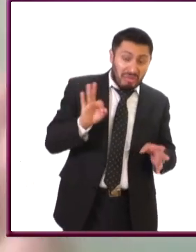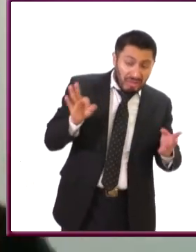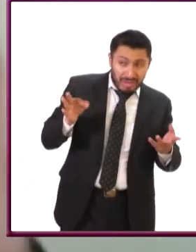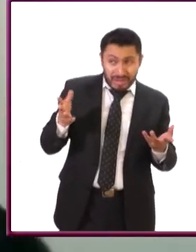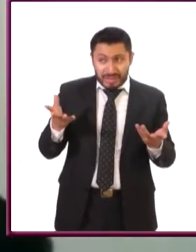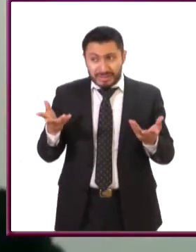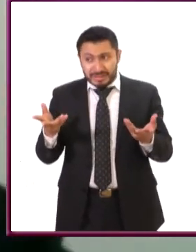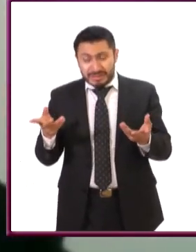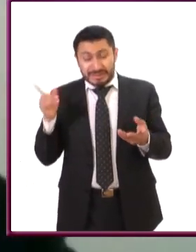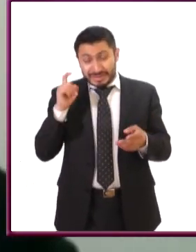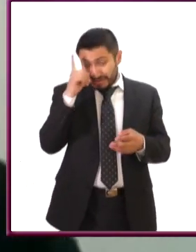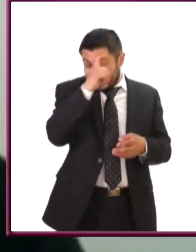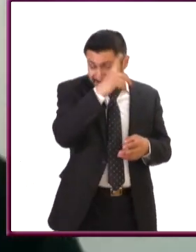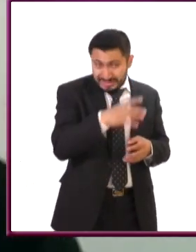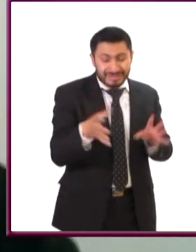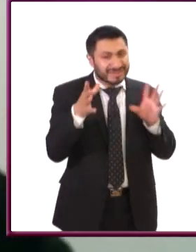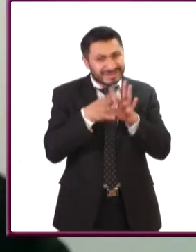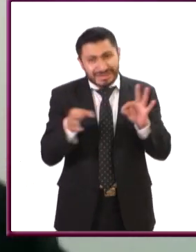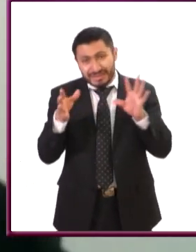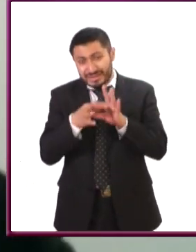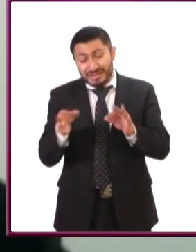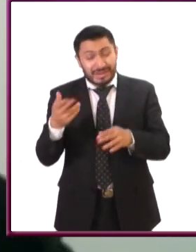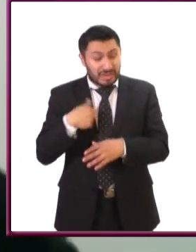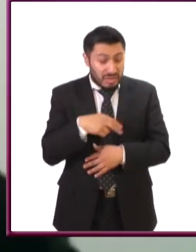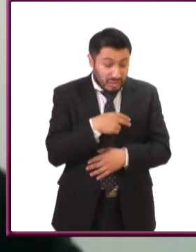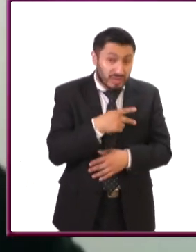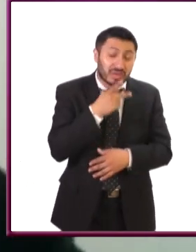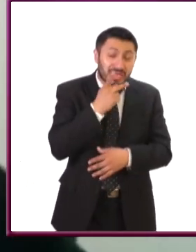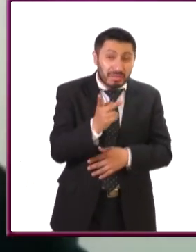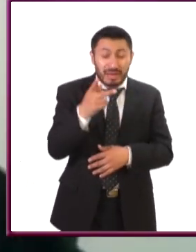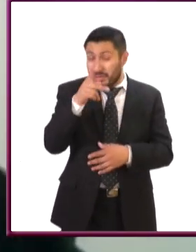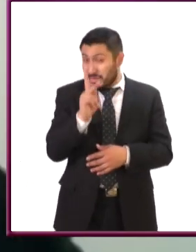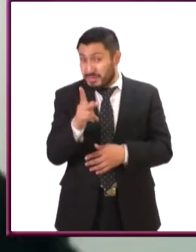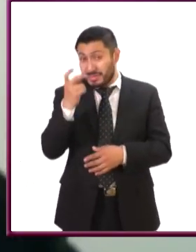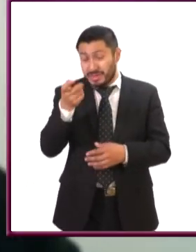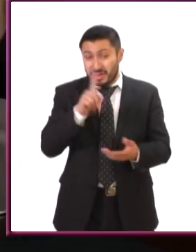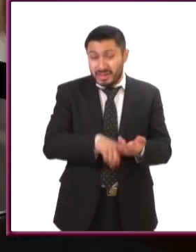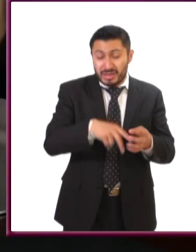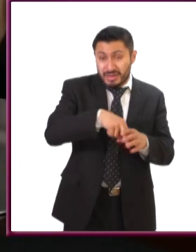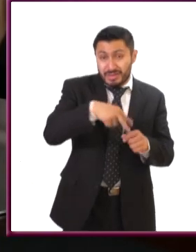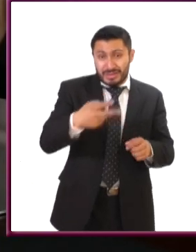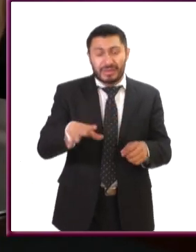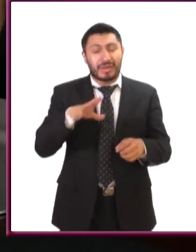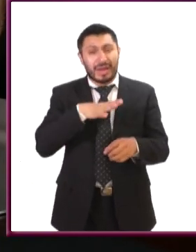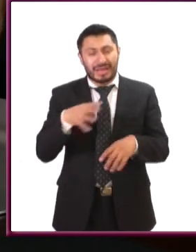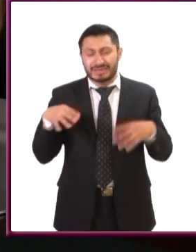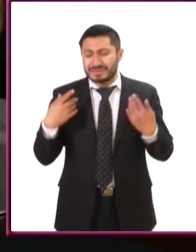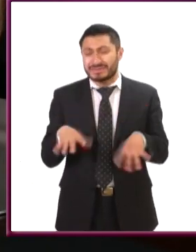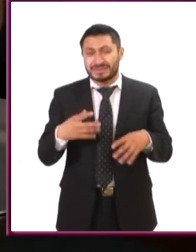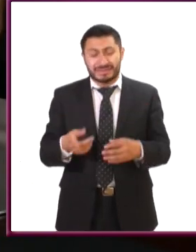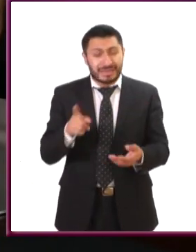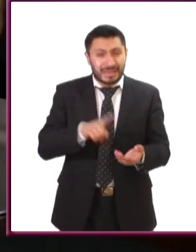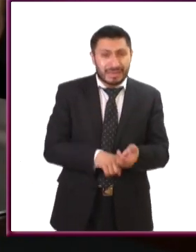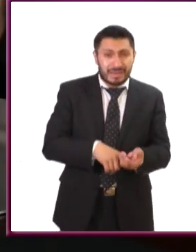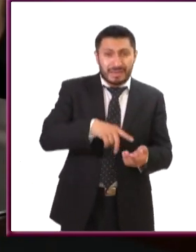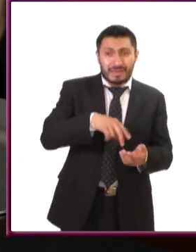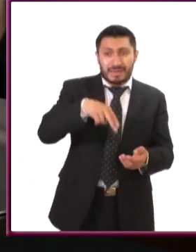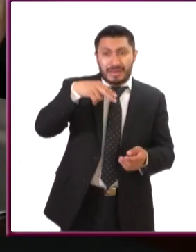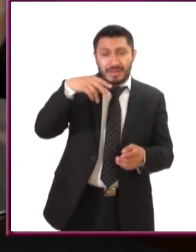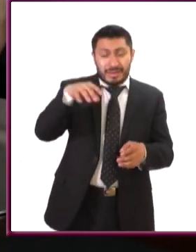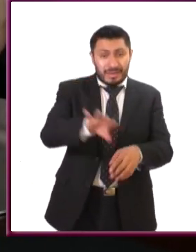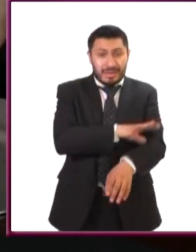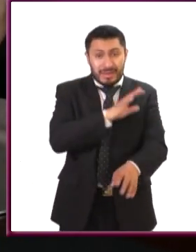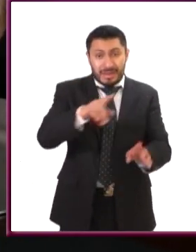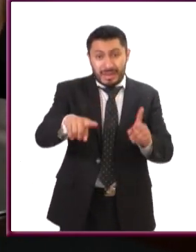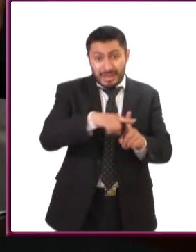una manera probabilística, un tanto difícil de describir en nuestros términos, porque en ese vacío está la influencia